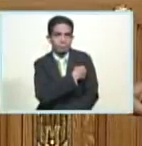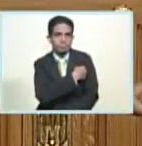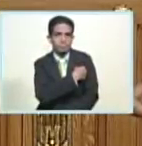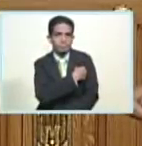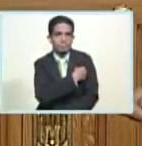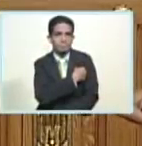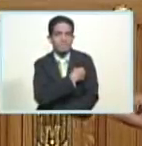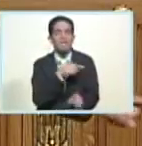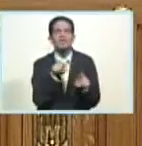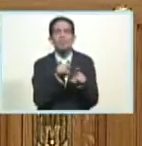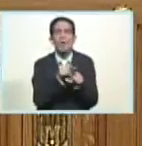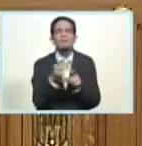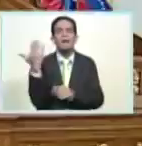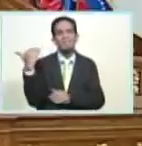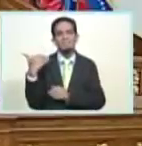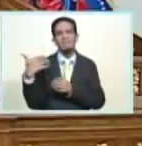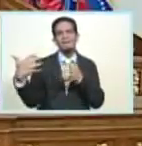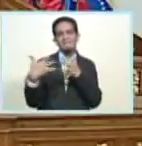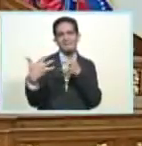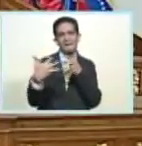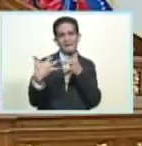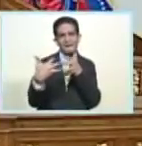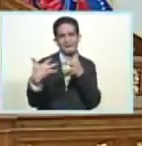de una guerra inclemente